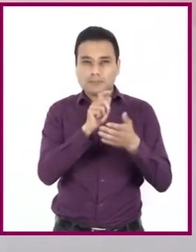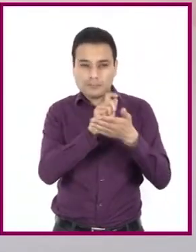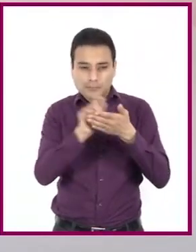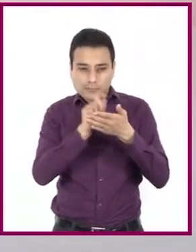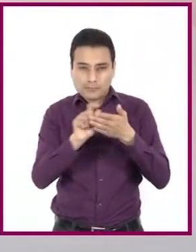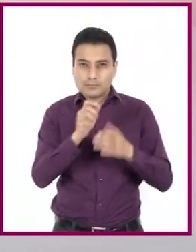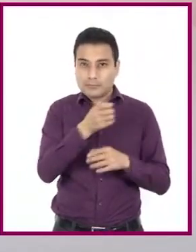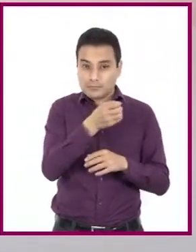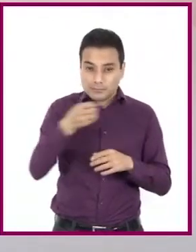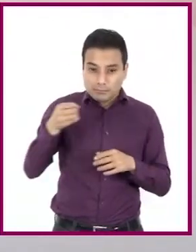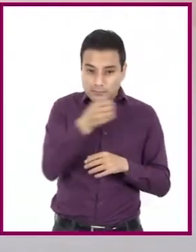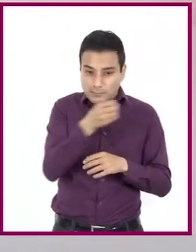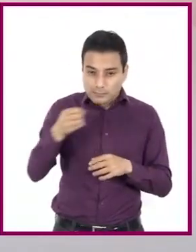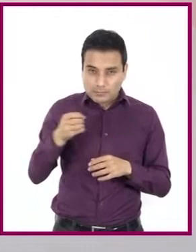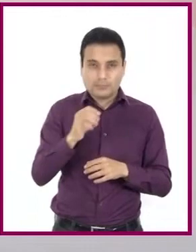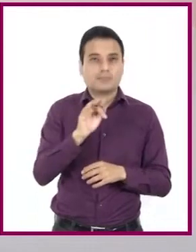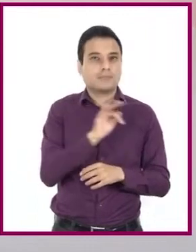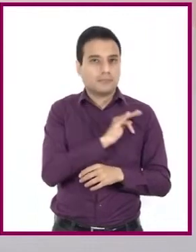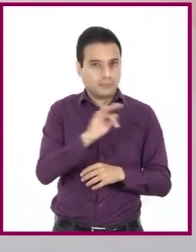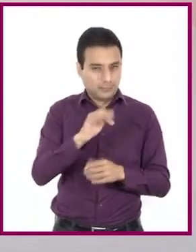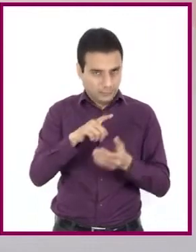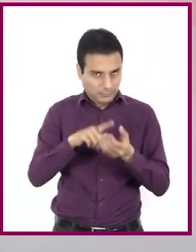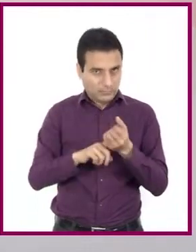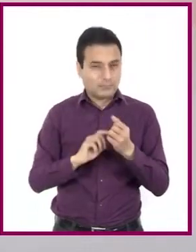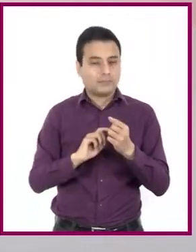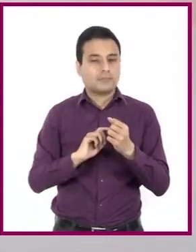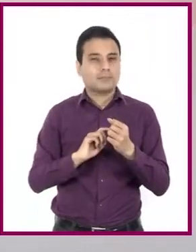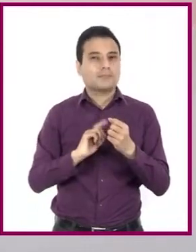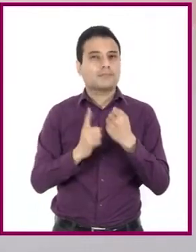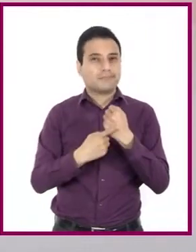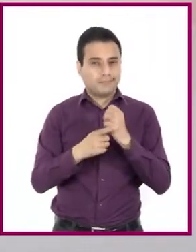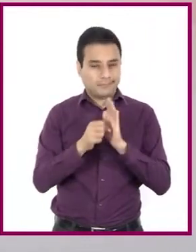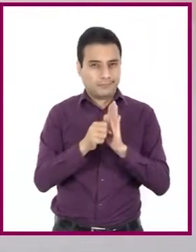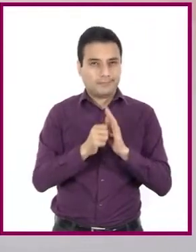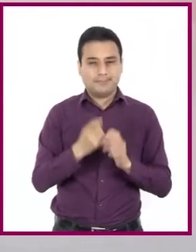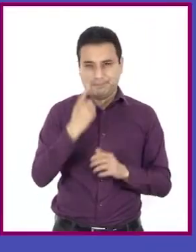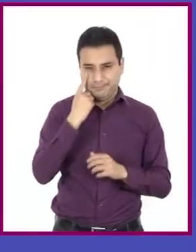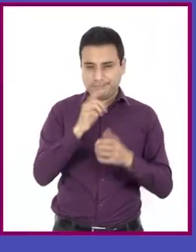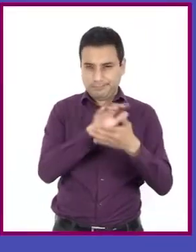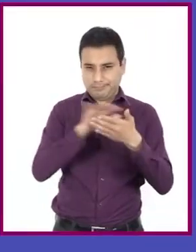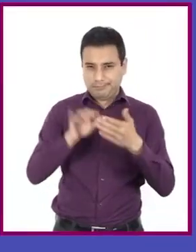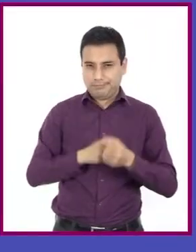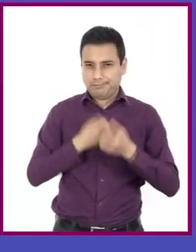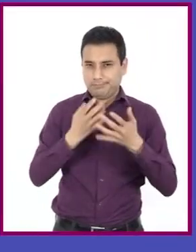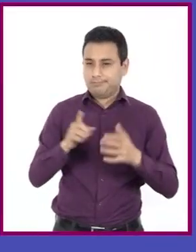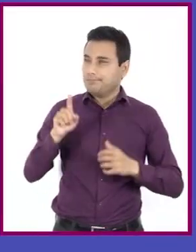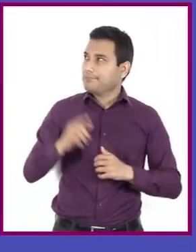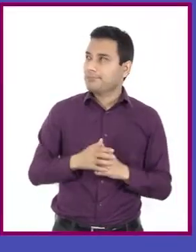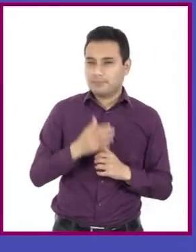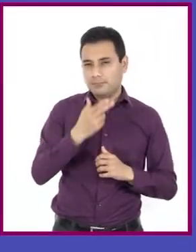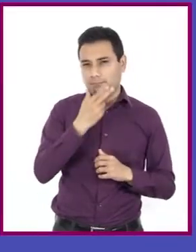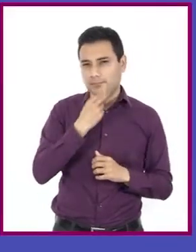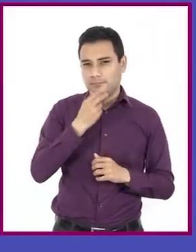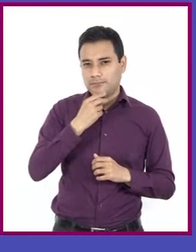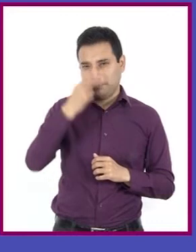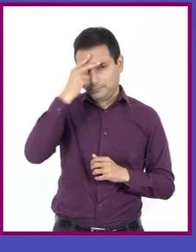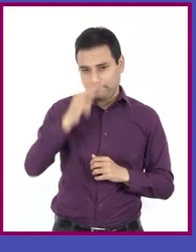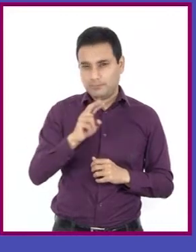ser simbolizadas. Así es. Lean el siguiente poema del poeta mexicano Raúl